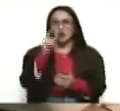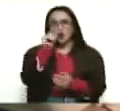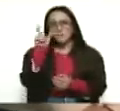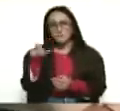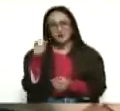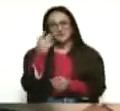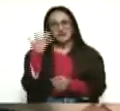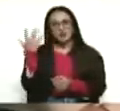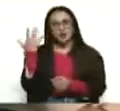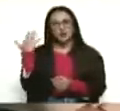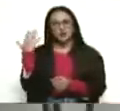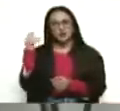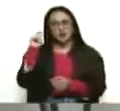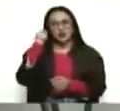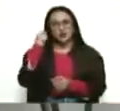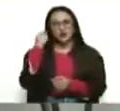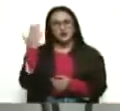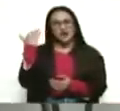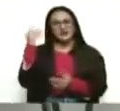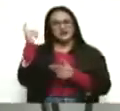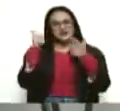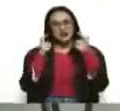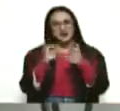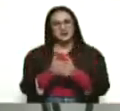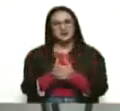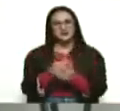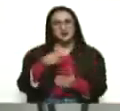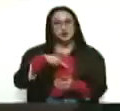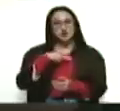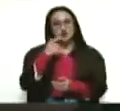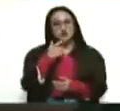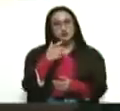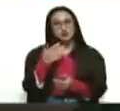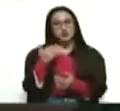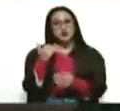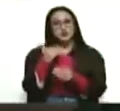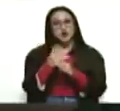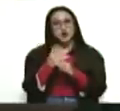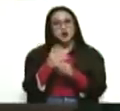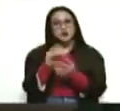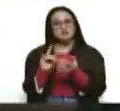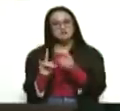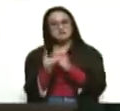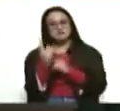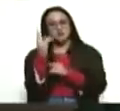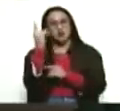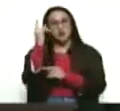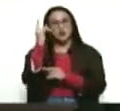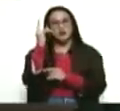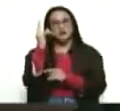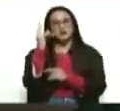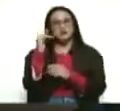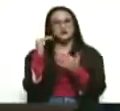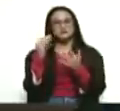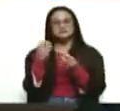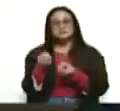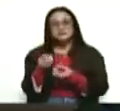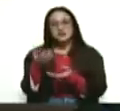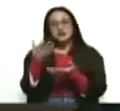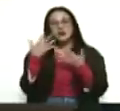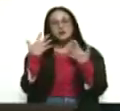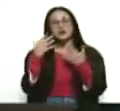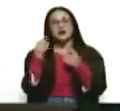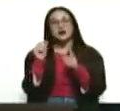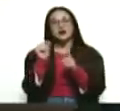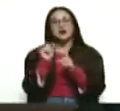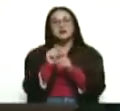Torrealba, que tanto recordaba al comandante Chávez: nosotros somos como el espinito que en la sabana florea, le damos aroma al que pasa y espina